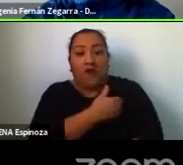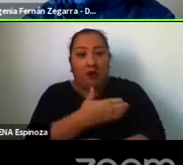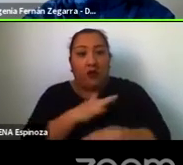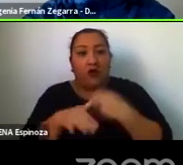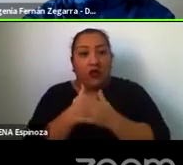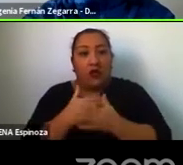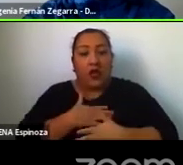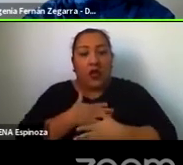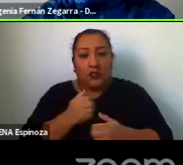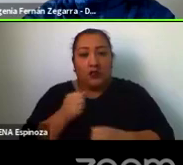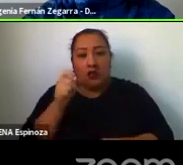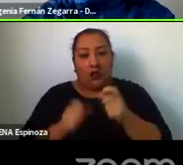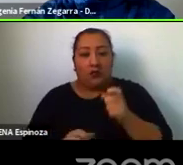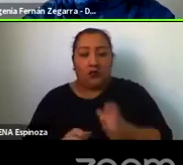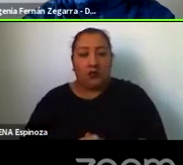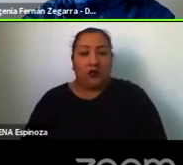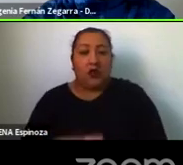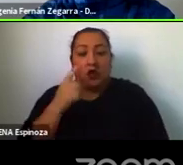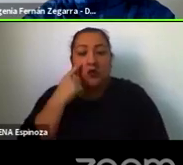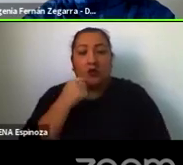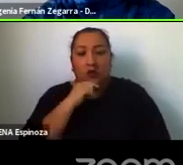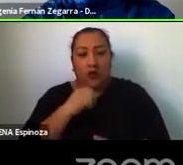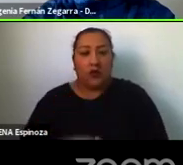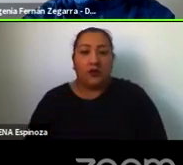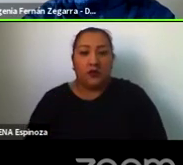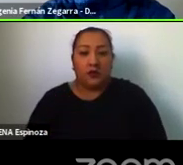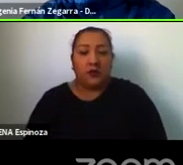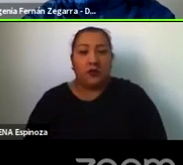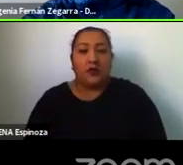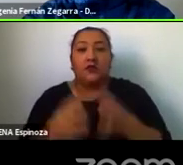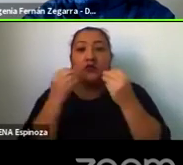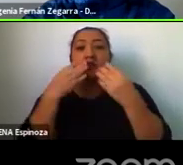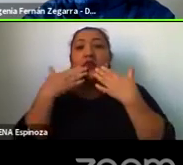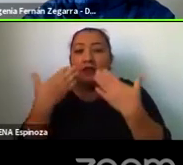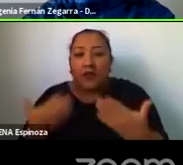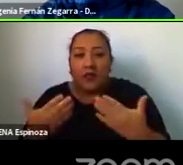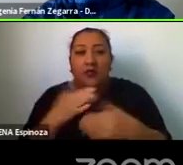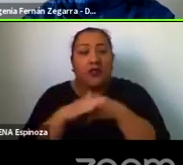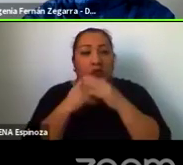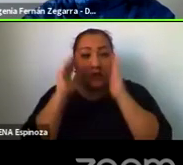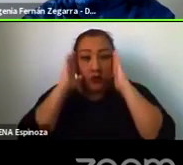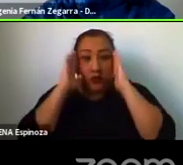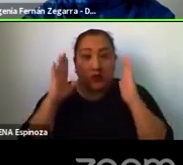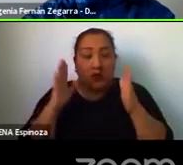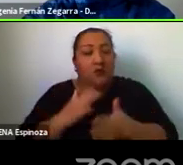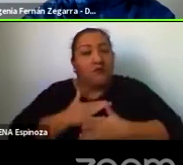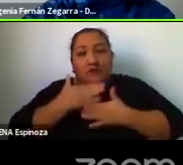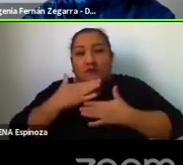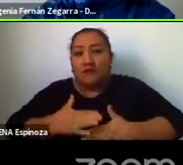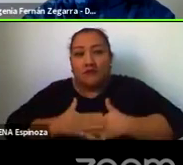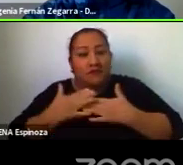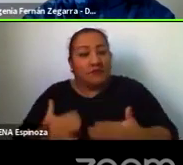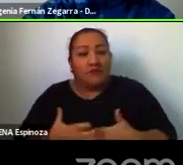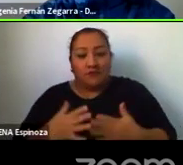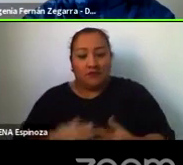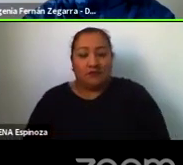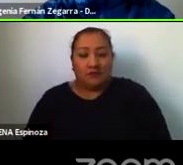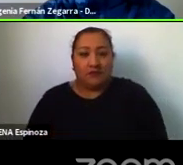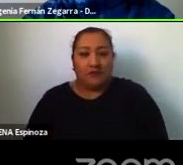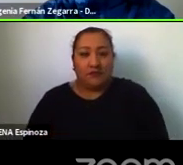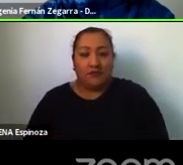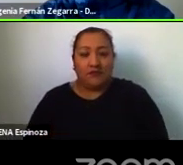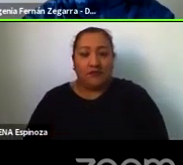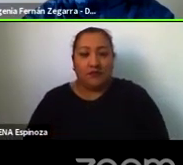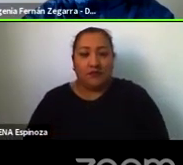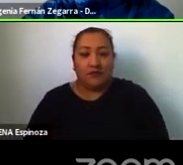y vida de los peruanos y peruanas. Muchísimas gracias por su atención. Ha sido un gusto crear y tener en